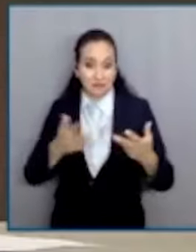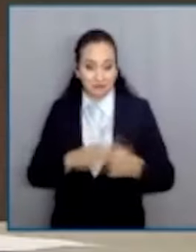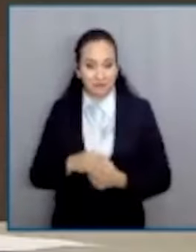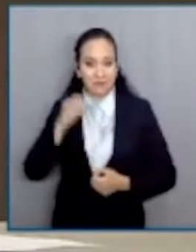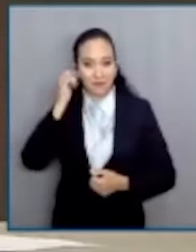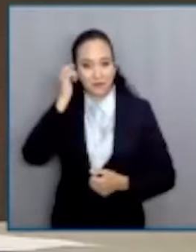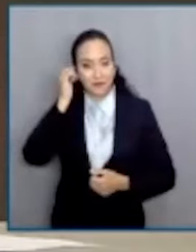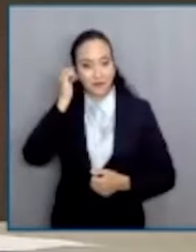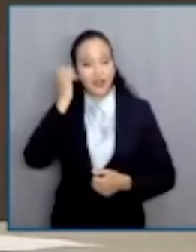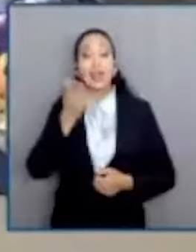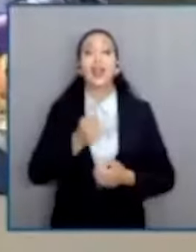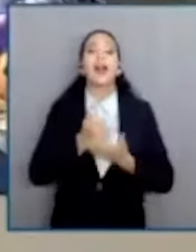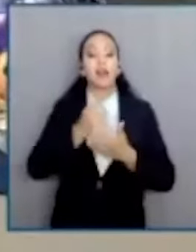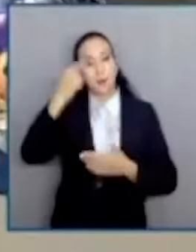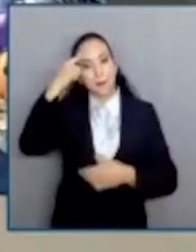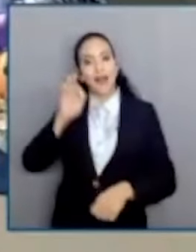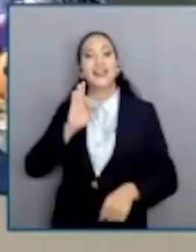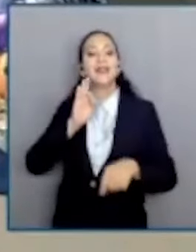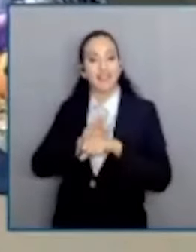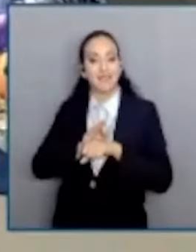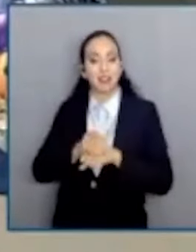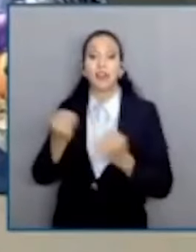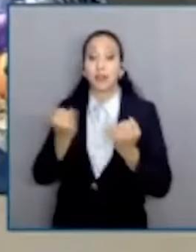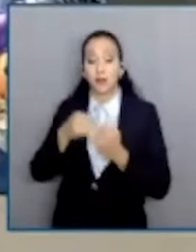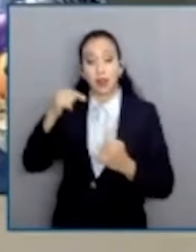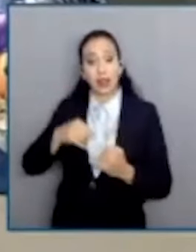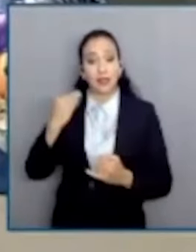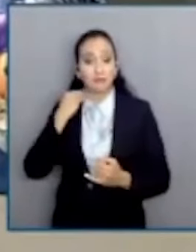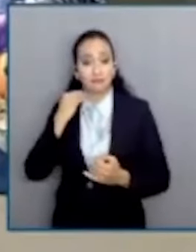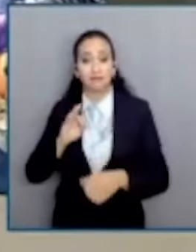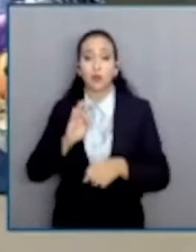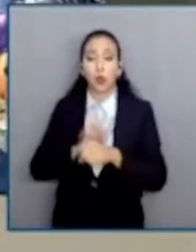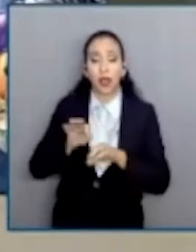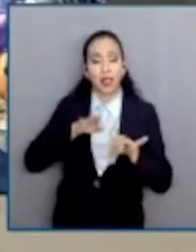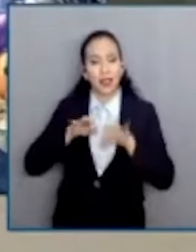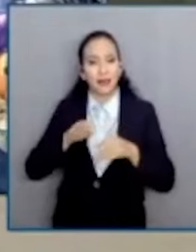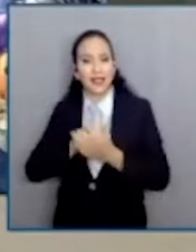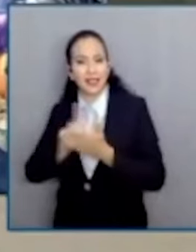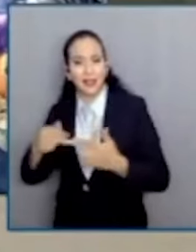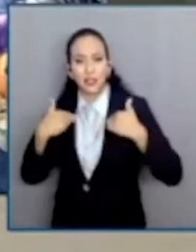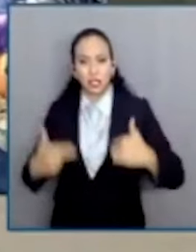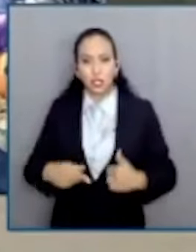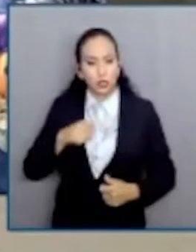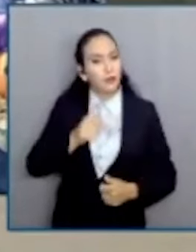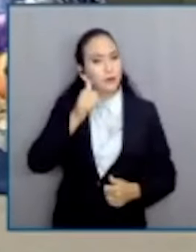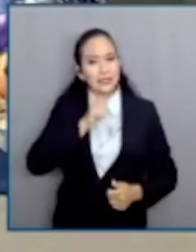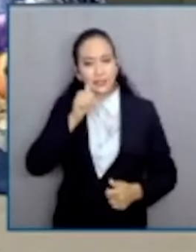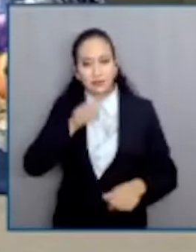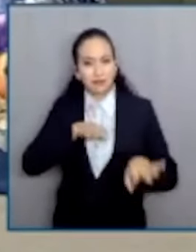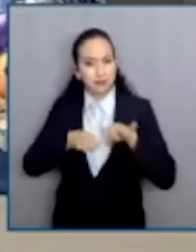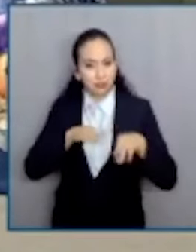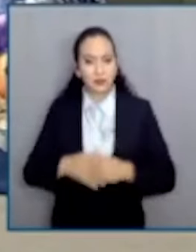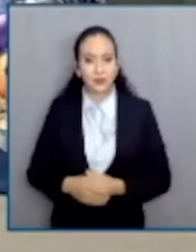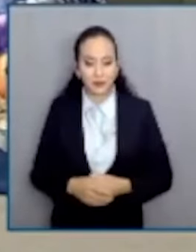defensa del Estado de derecho por la salvaguarda de los Derechos Humanos por la preservación de